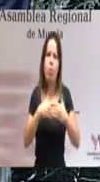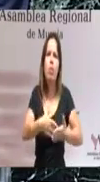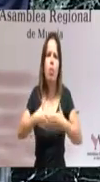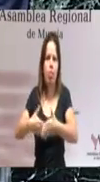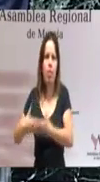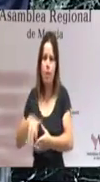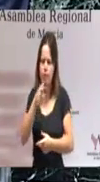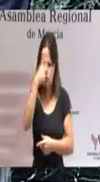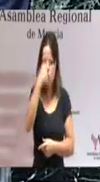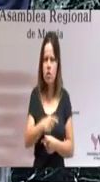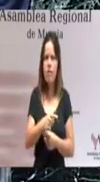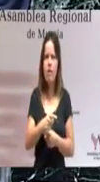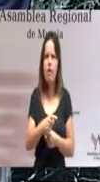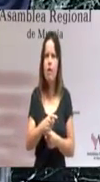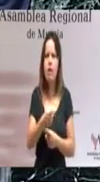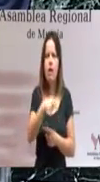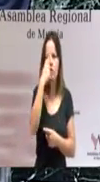sabido